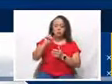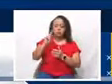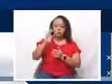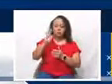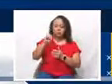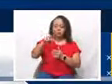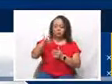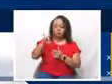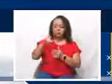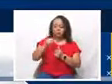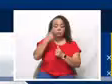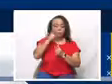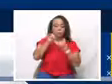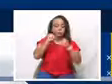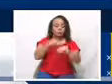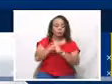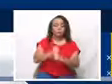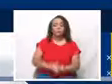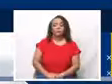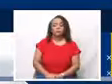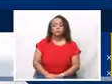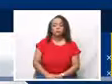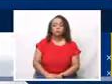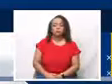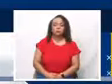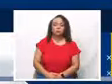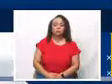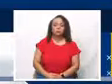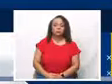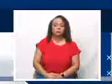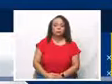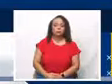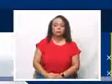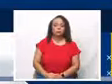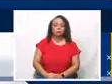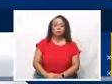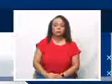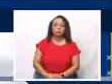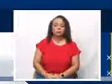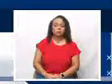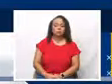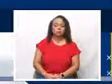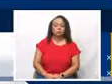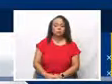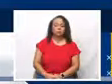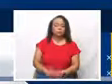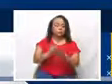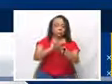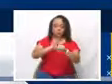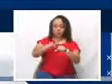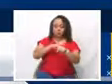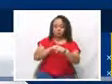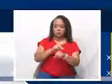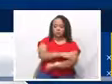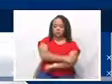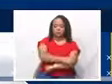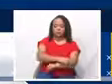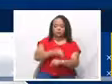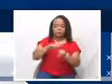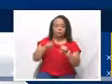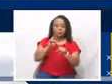bueno, en las prótesis para poder diseñarla. Las prótesis, pues, son las normales, la convencional, por lo menos la que se usa